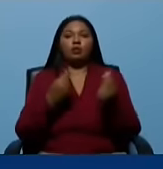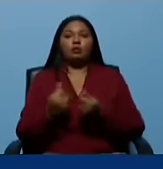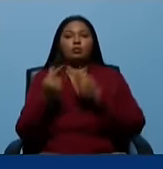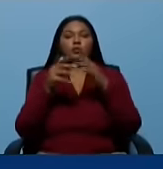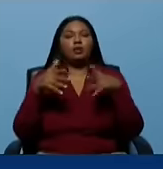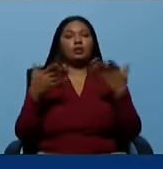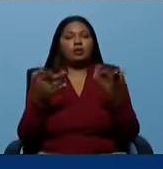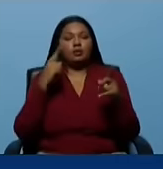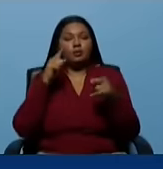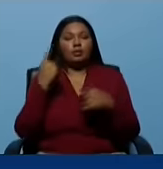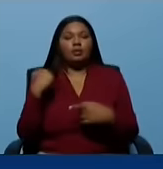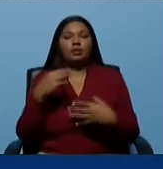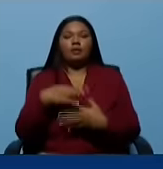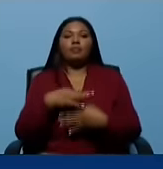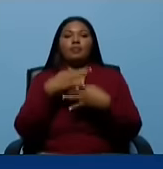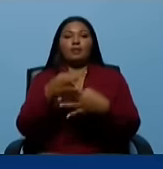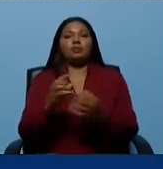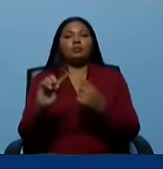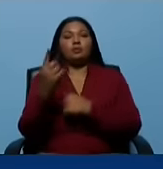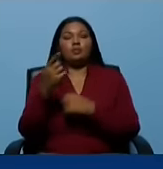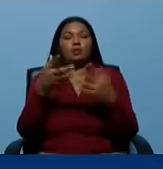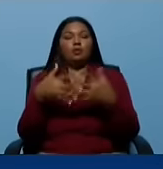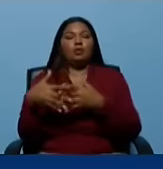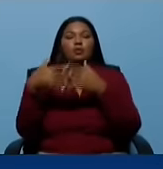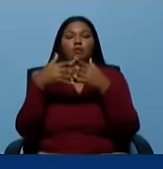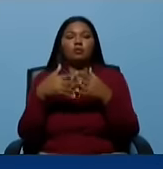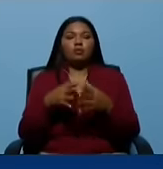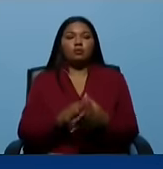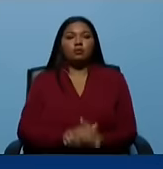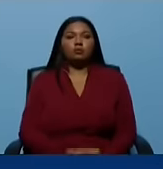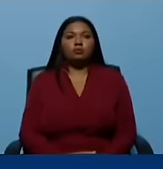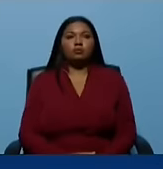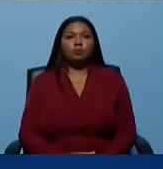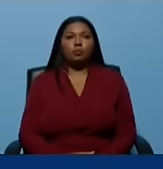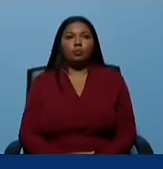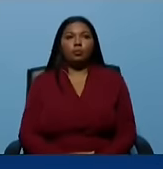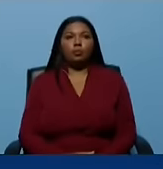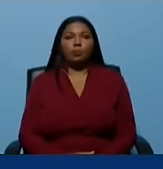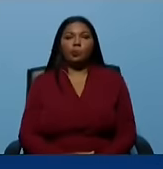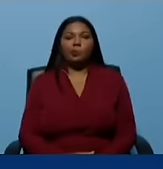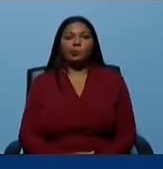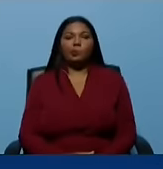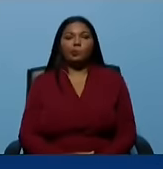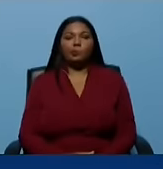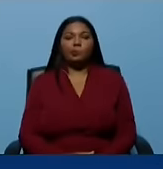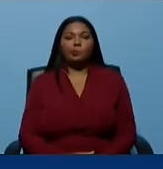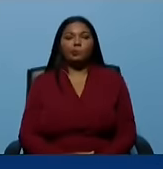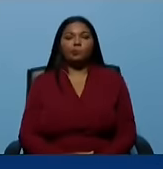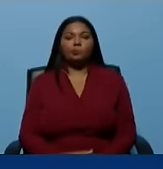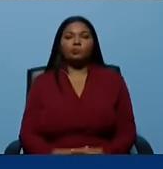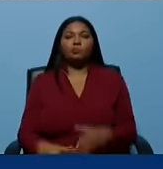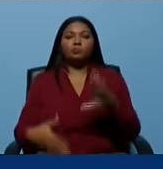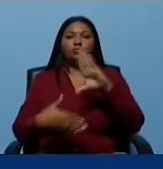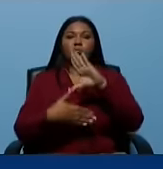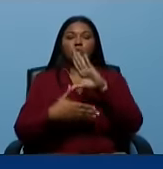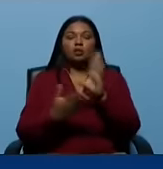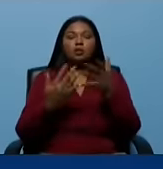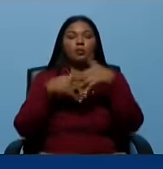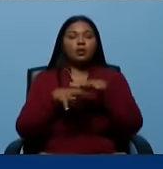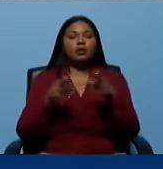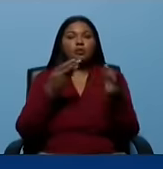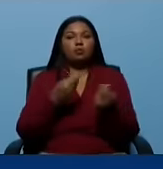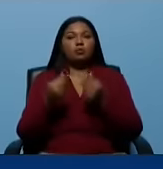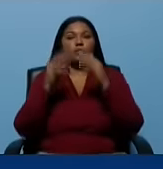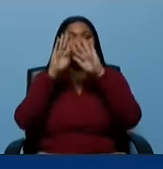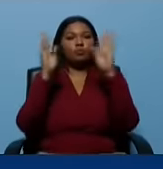tienen sus intereses principales en los Estados Unidos y una Suramérica o una América Latina incorporada en la economía